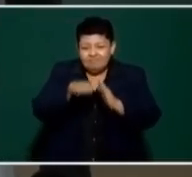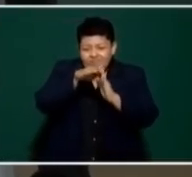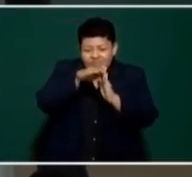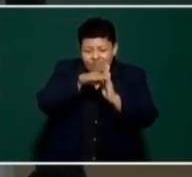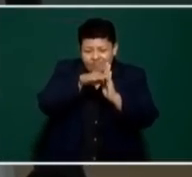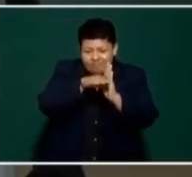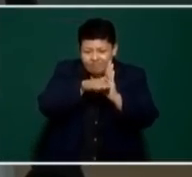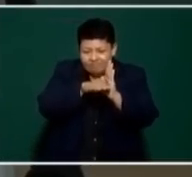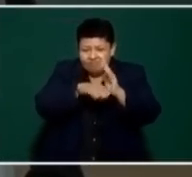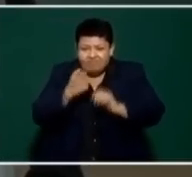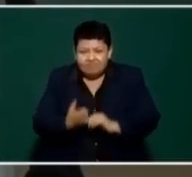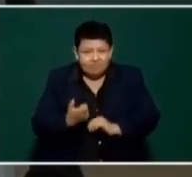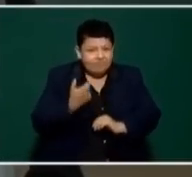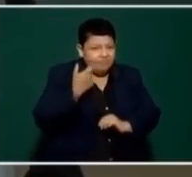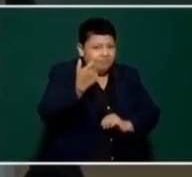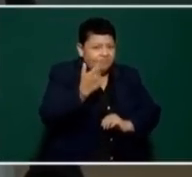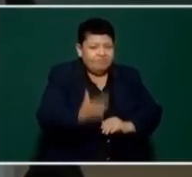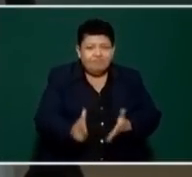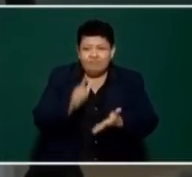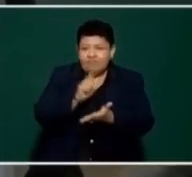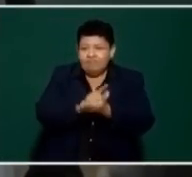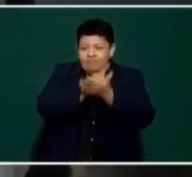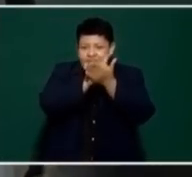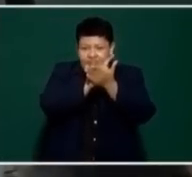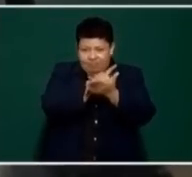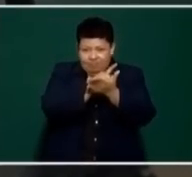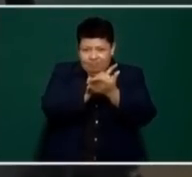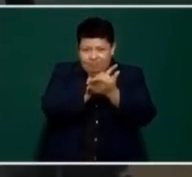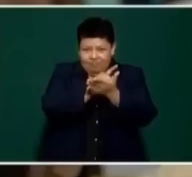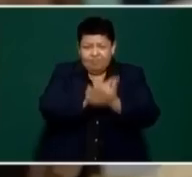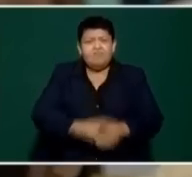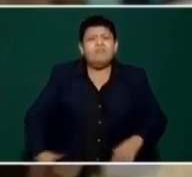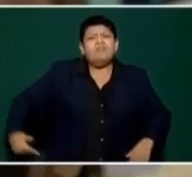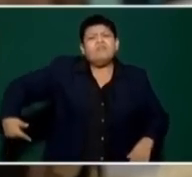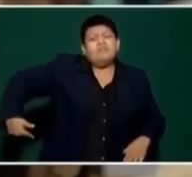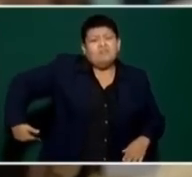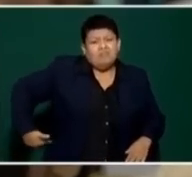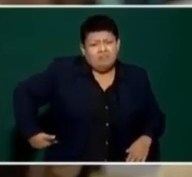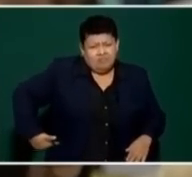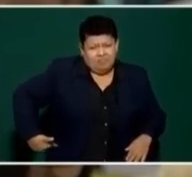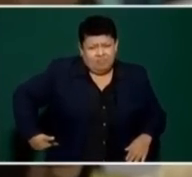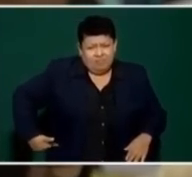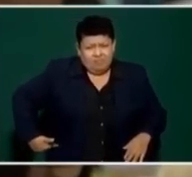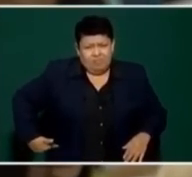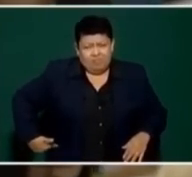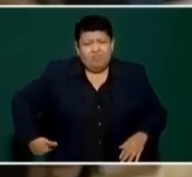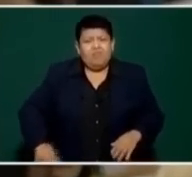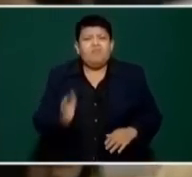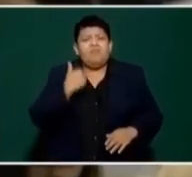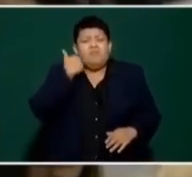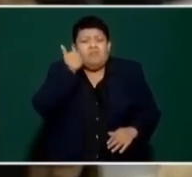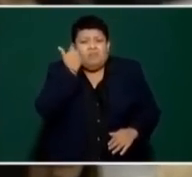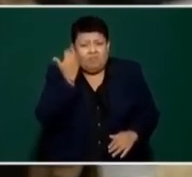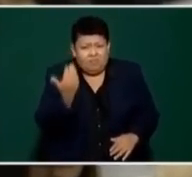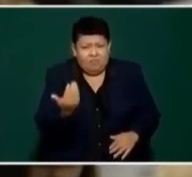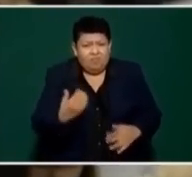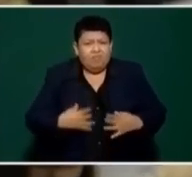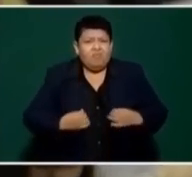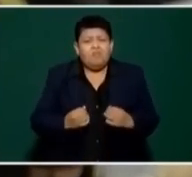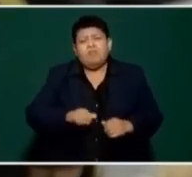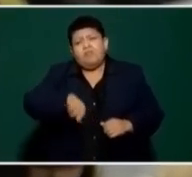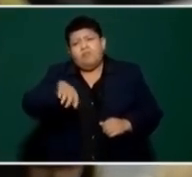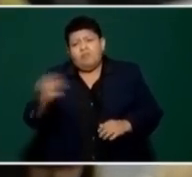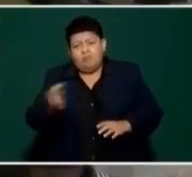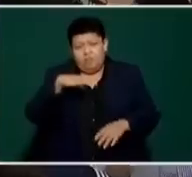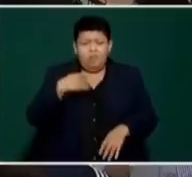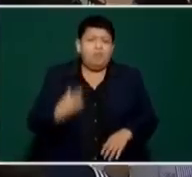economía local. El planteamiento es si su gobierno estaría dispuesto, como lo han tratado de hacer en Mallorca, en